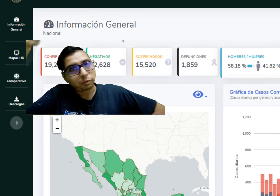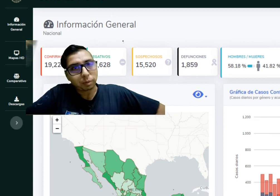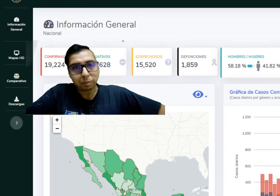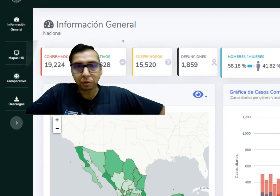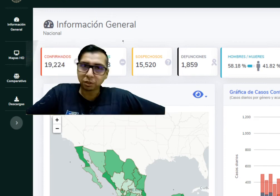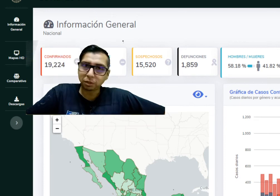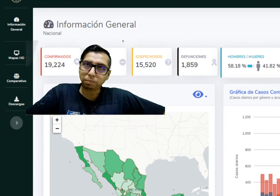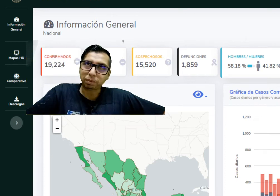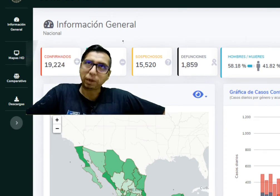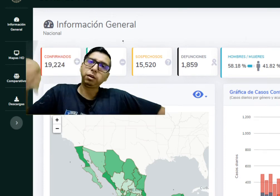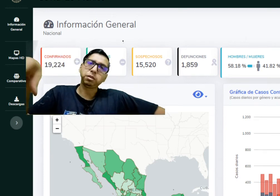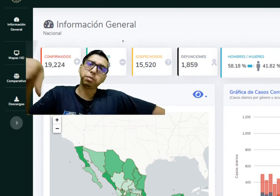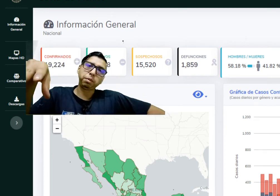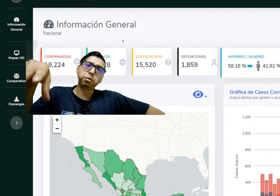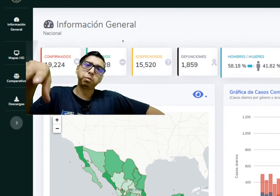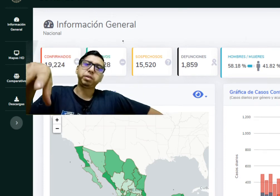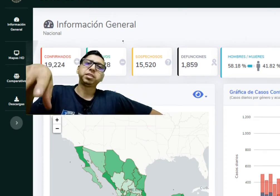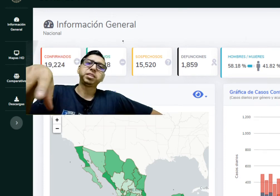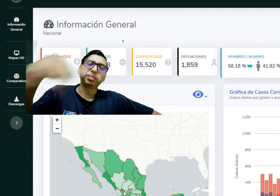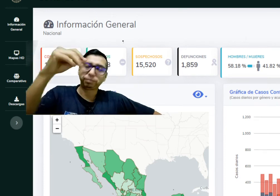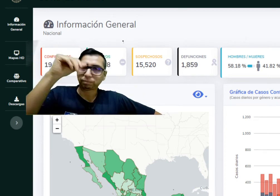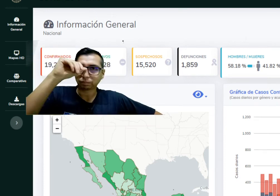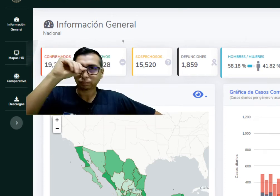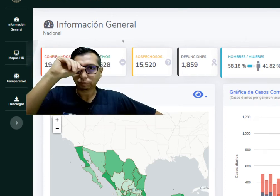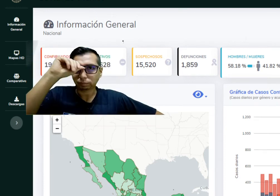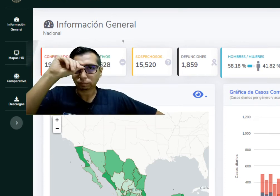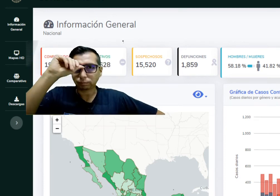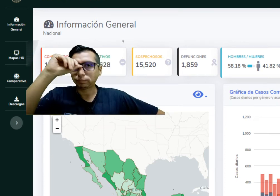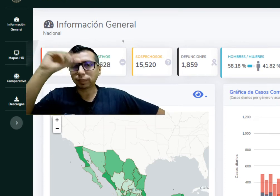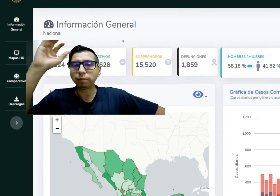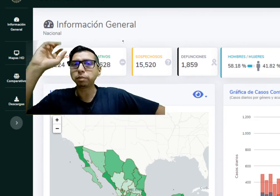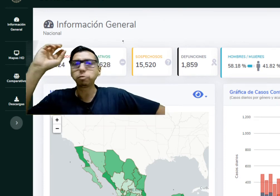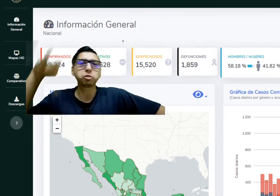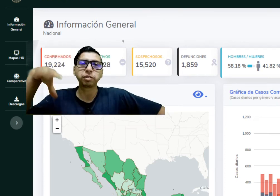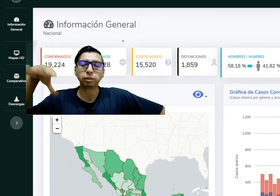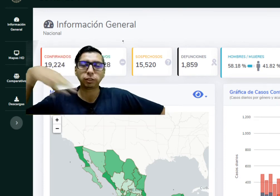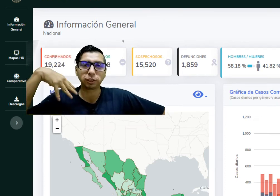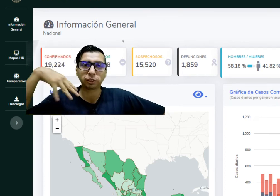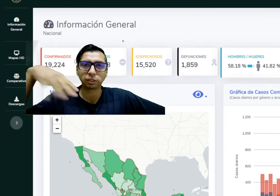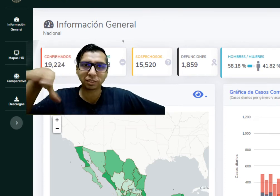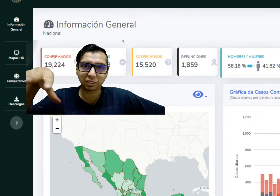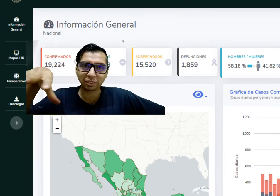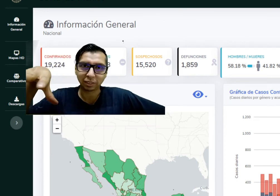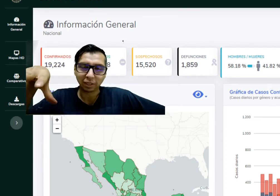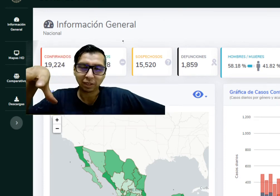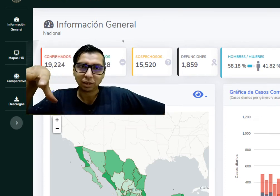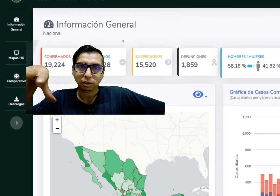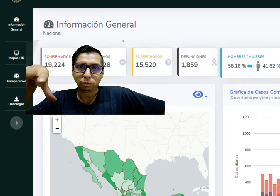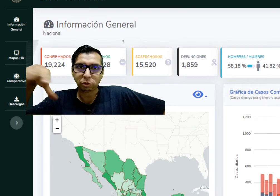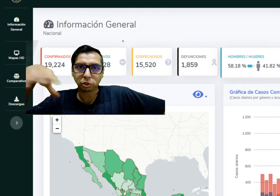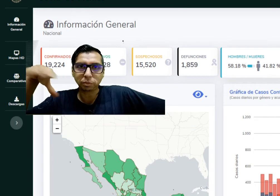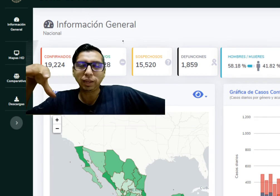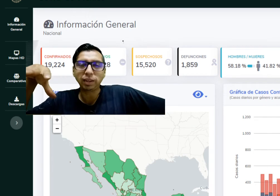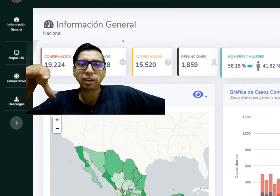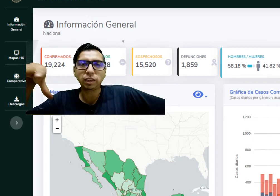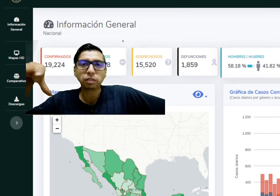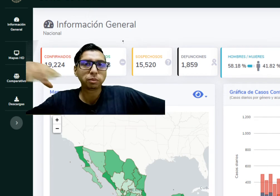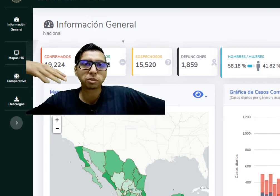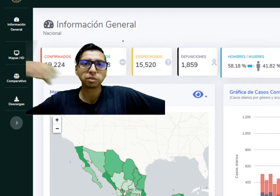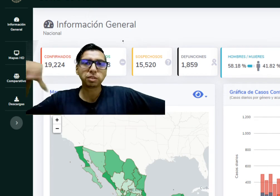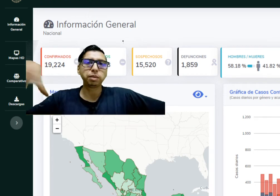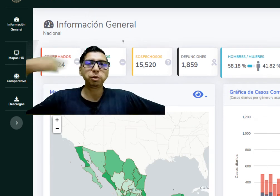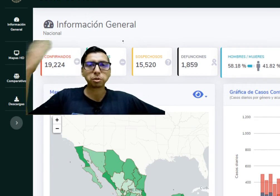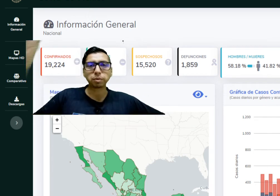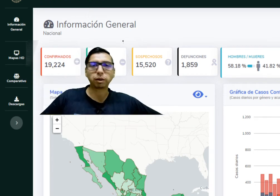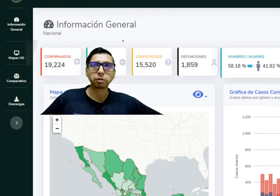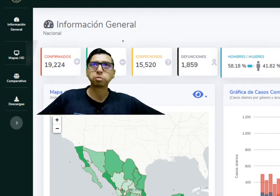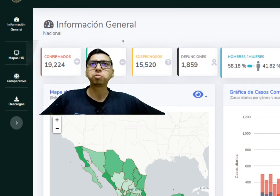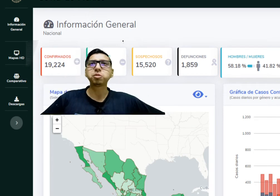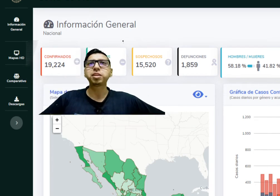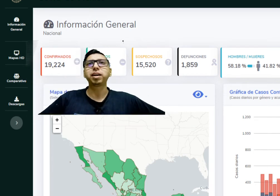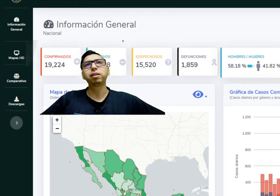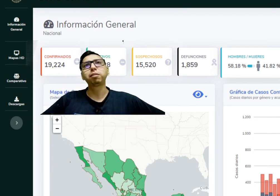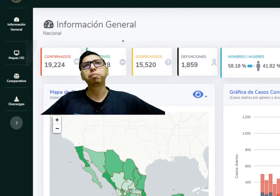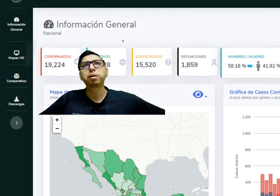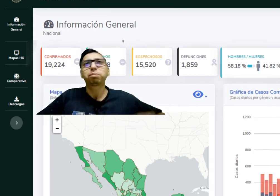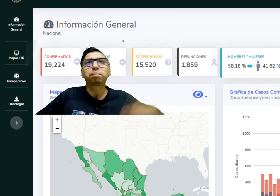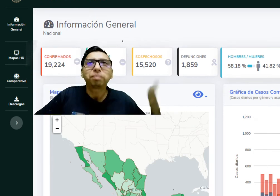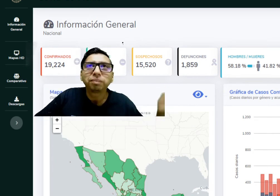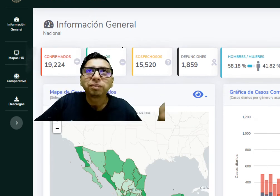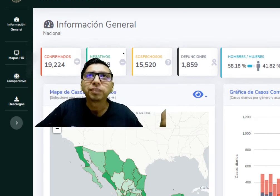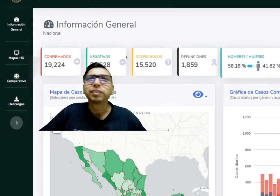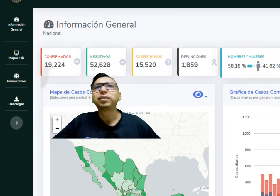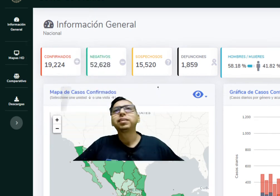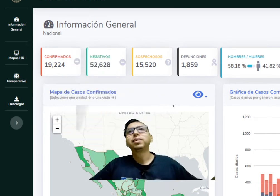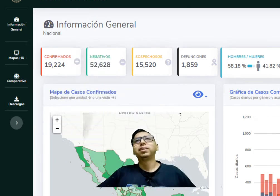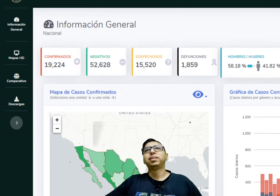bueno, famoso para los baby boomers, ¿no? Tal vez muchos de nosotros, muchos millennials, fuimos concebidos bajo su música, ¿no?